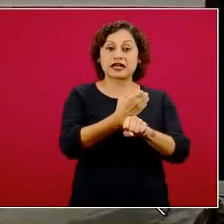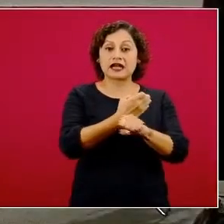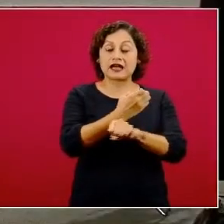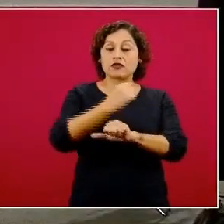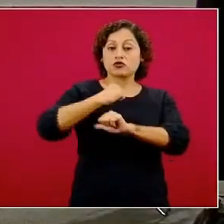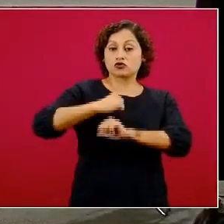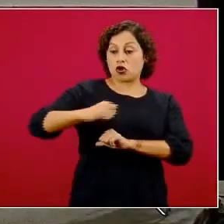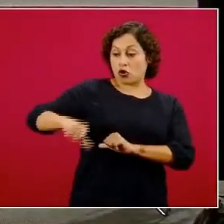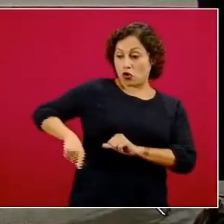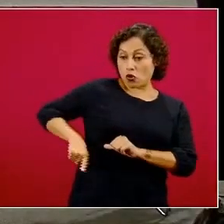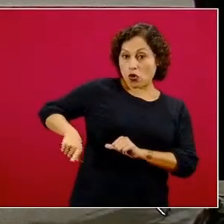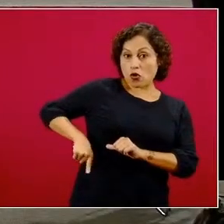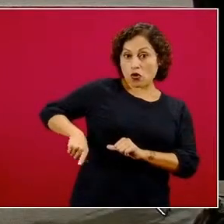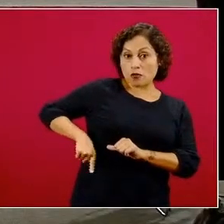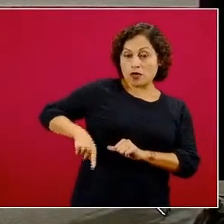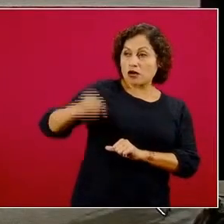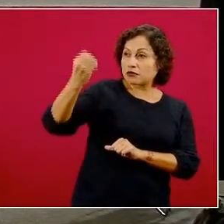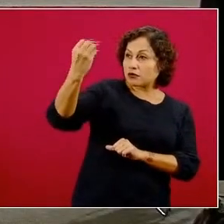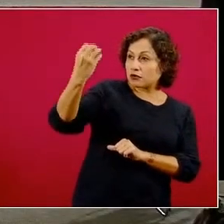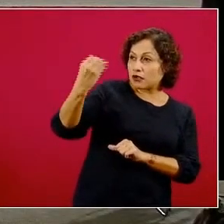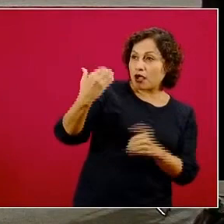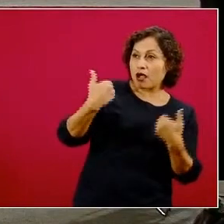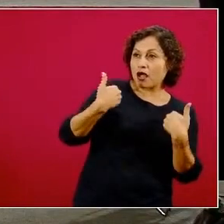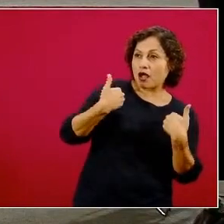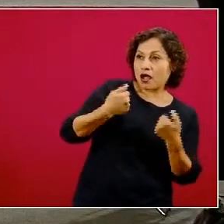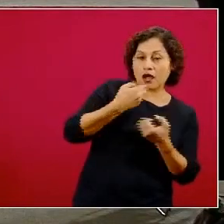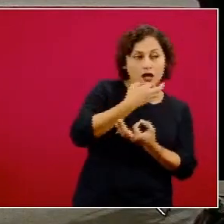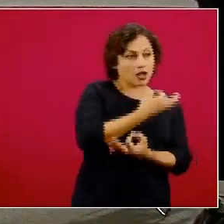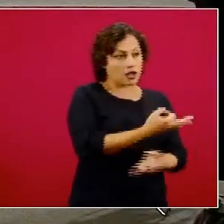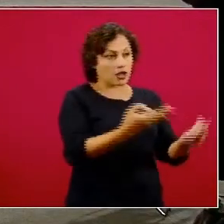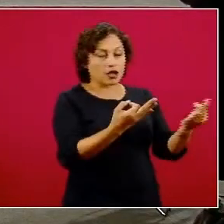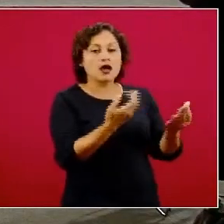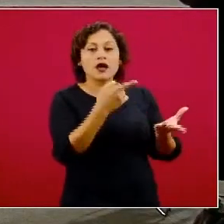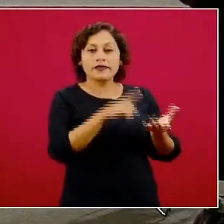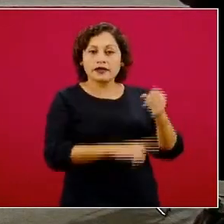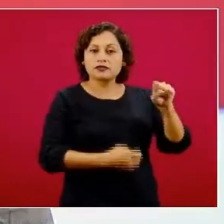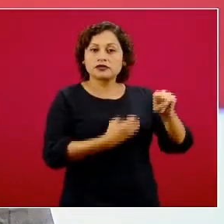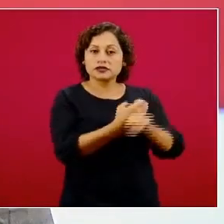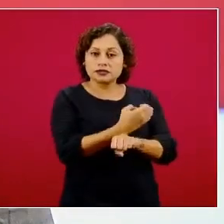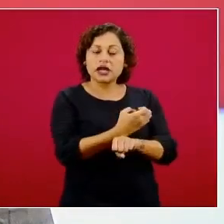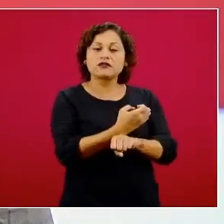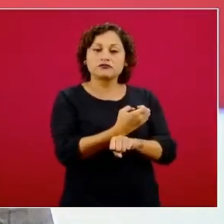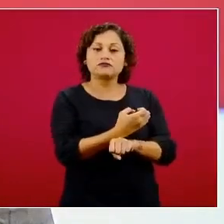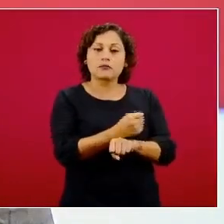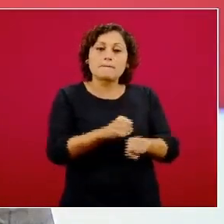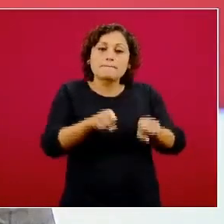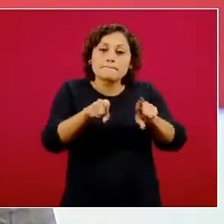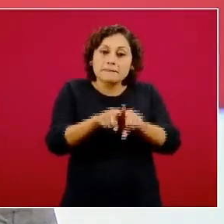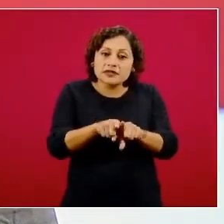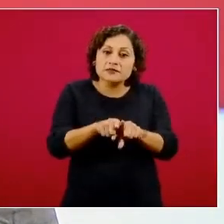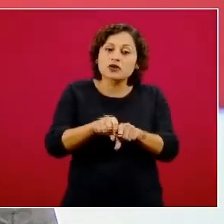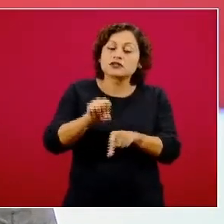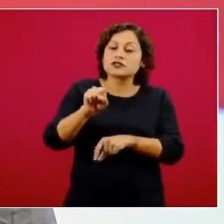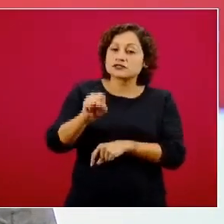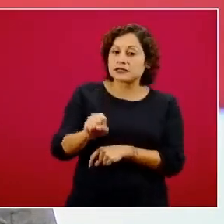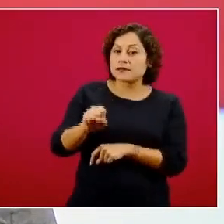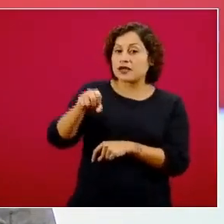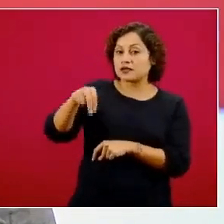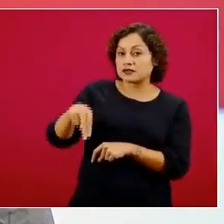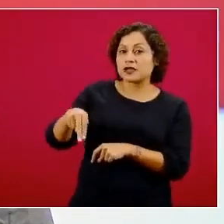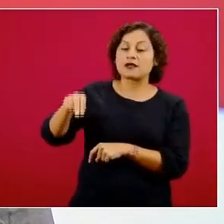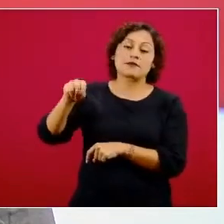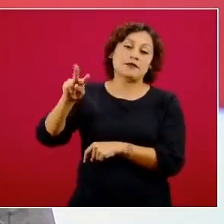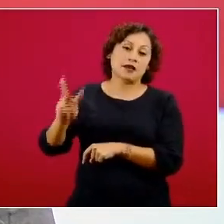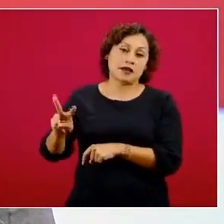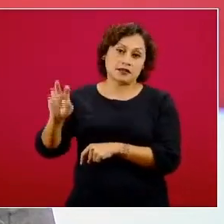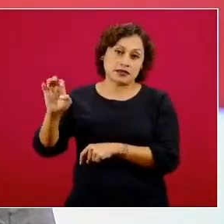para saber cómo, con la información que ellos proveen al Sistema Nacional de Vigilancia Epidemiológica, nosotros hacemos